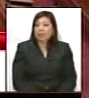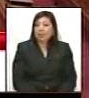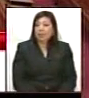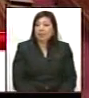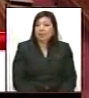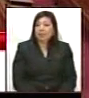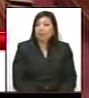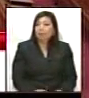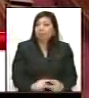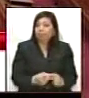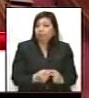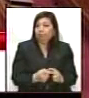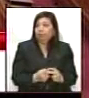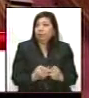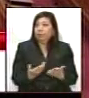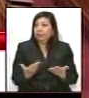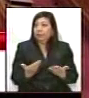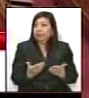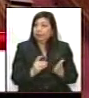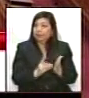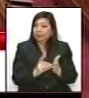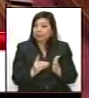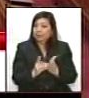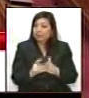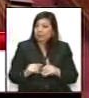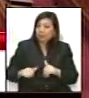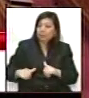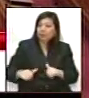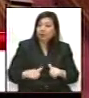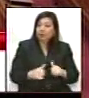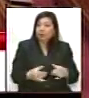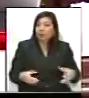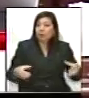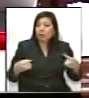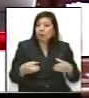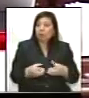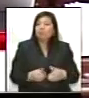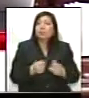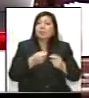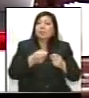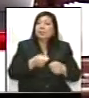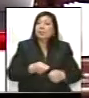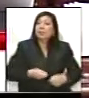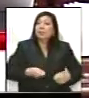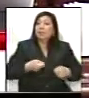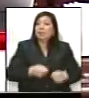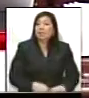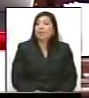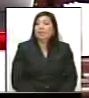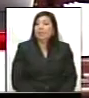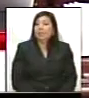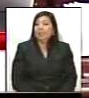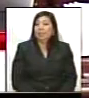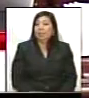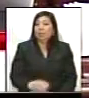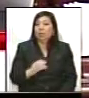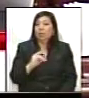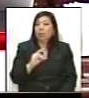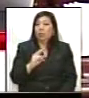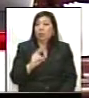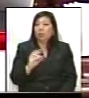se inicia la sustentación del dictamen por unanimidad de la comisión agraria tiene la palabra el congresista curro